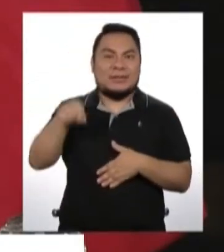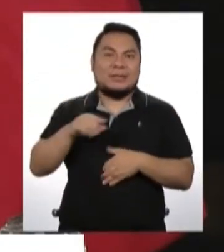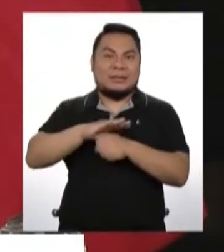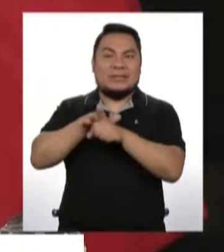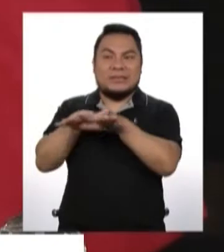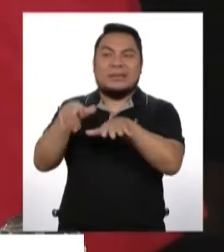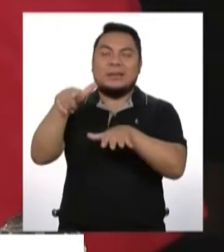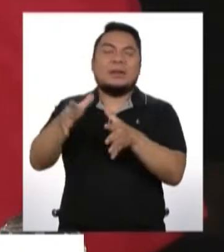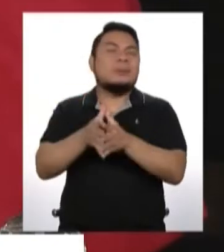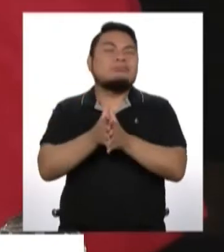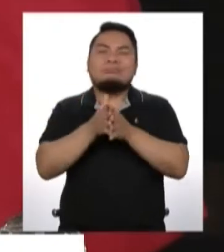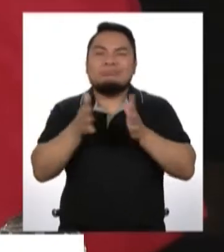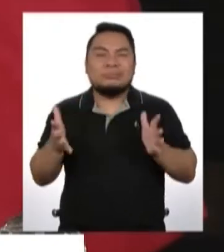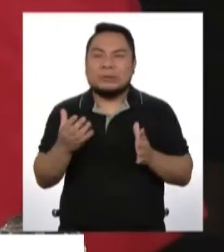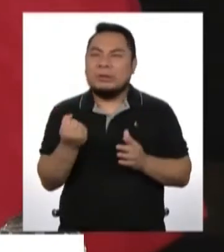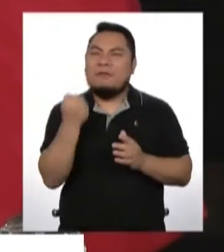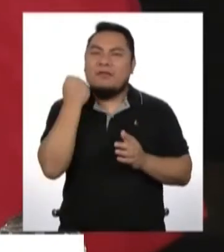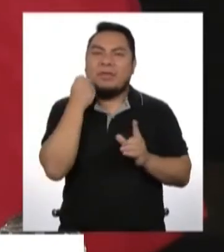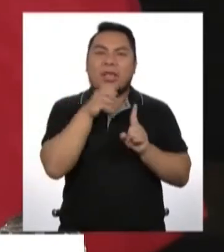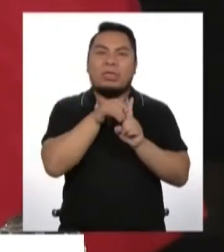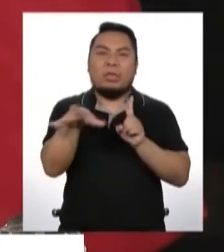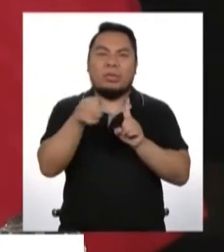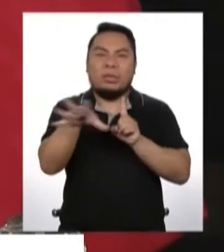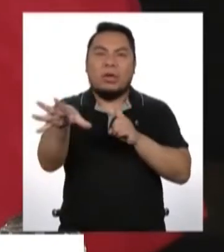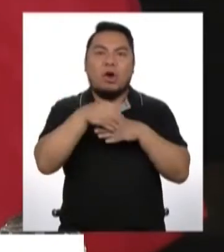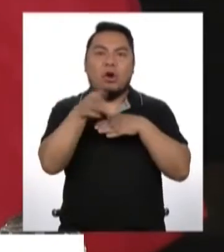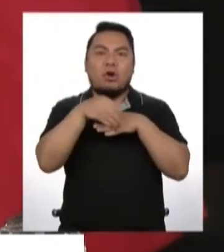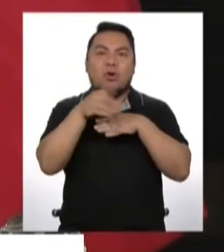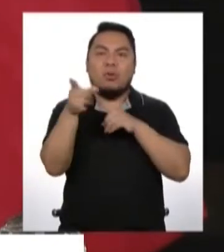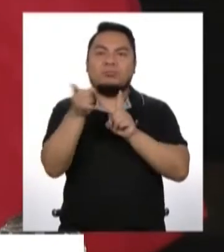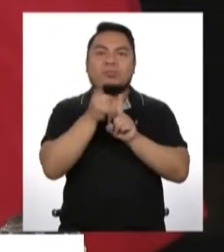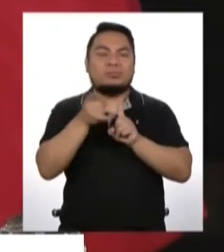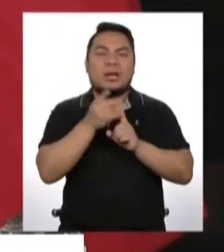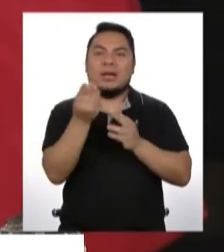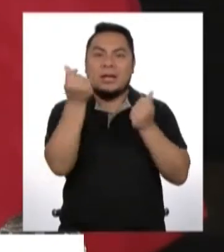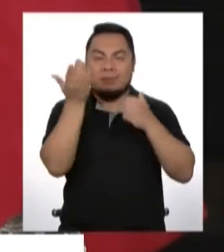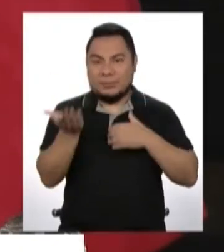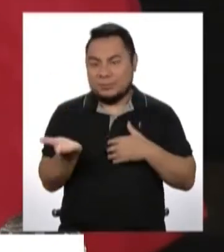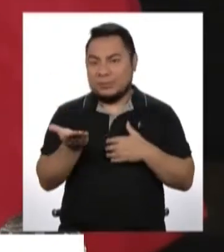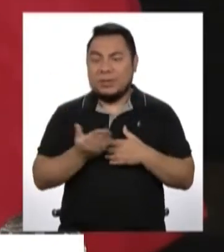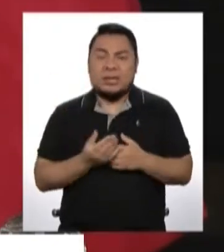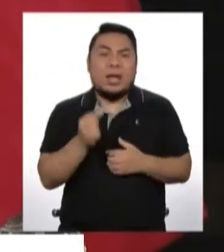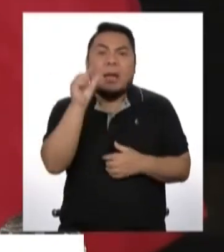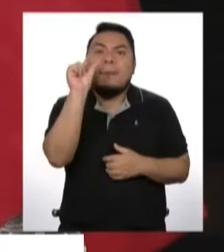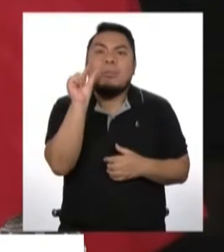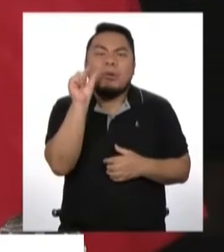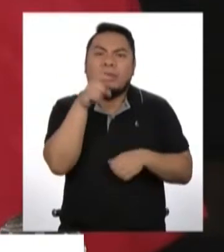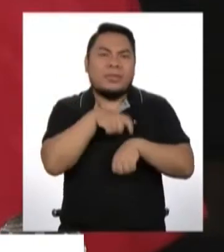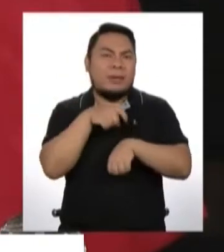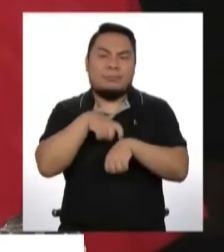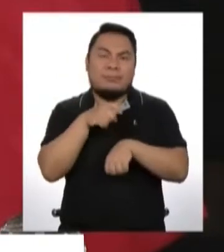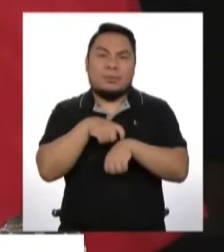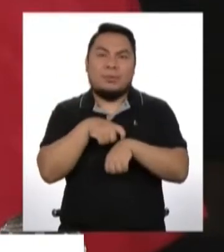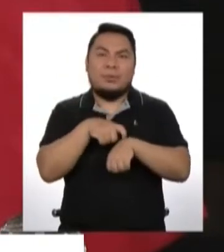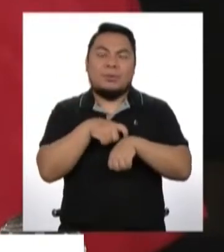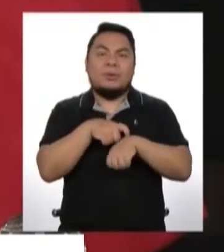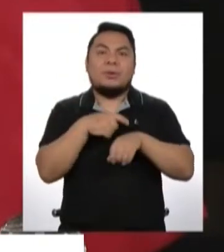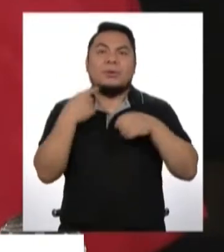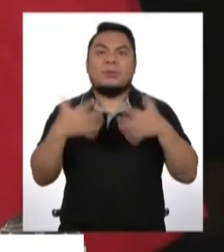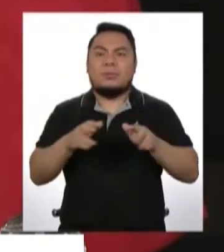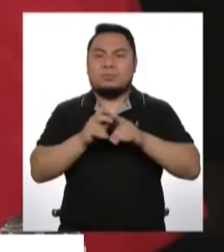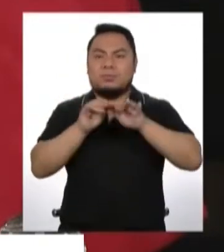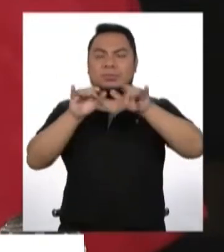tan contagiosa y que en muy poco tiempo, en pocos meses, ha comprometido a